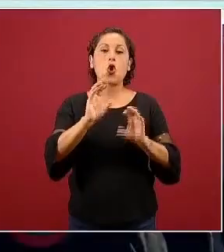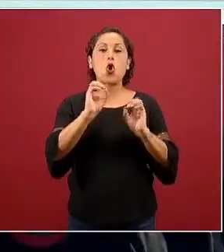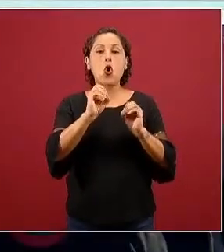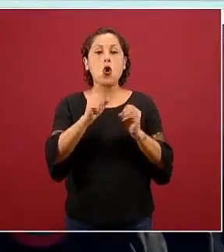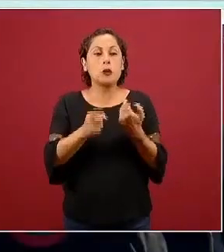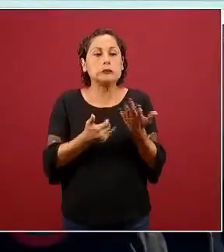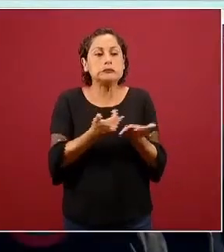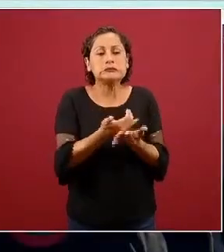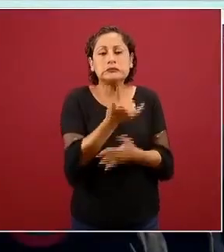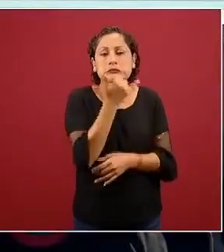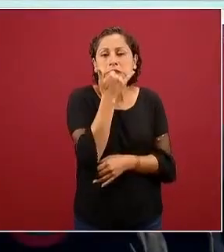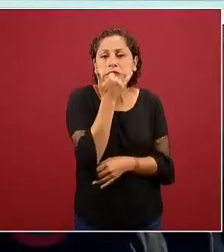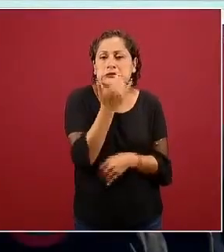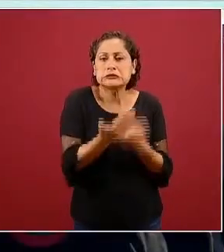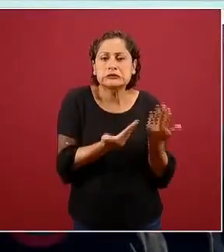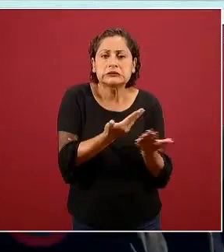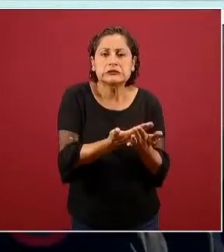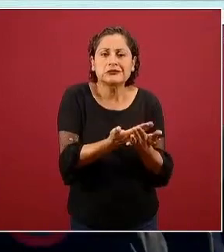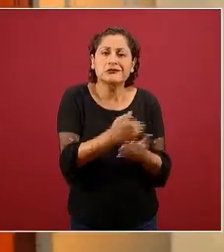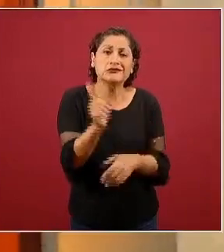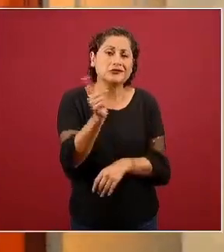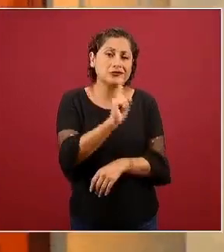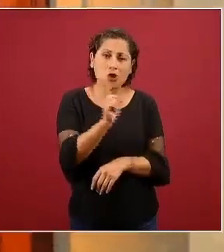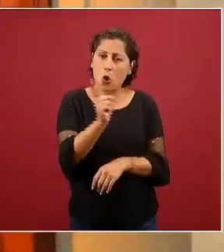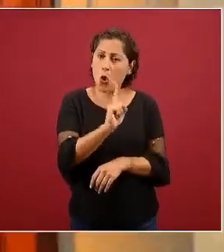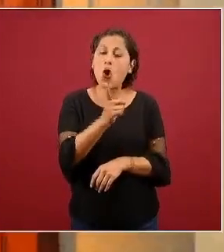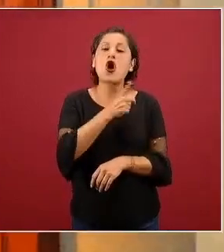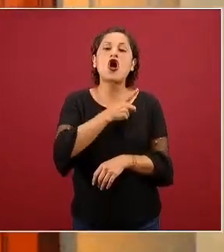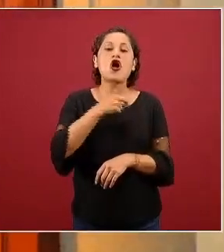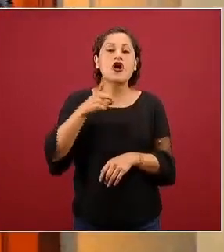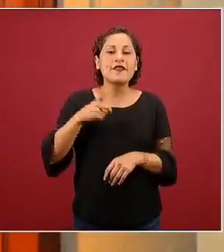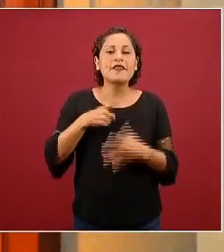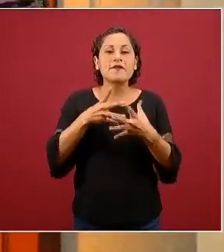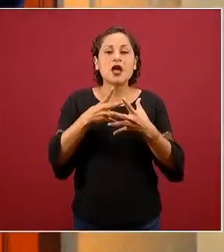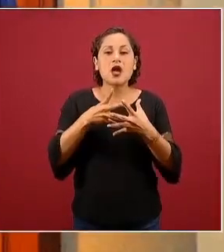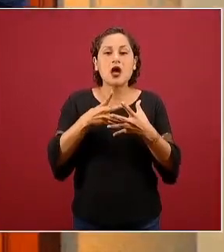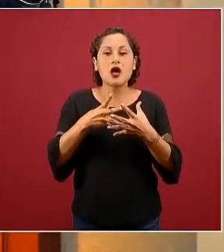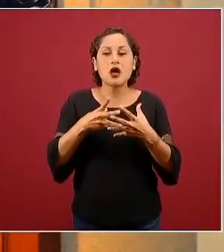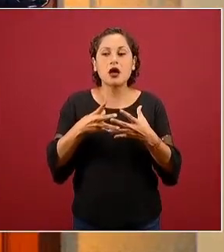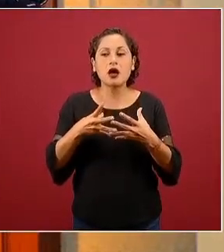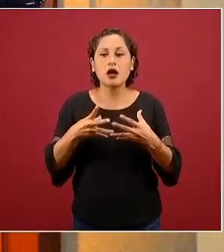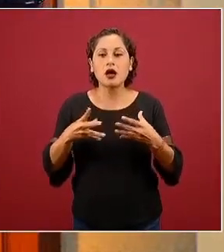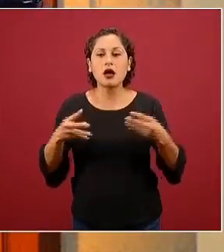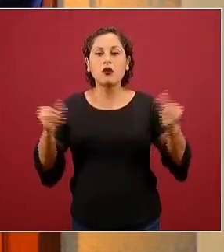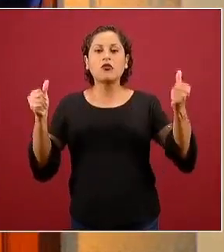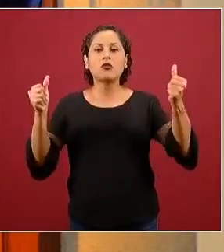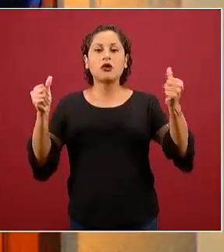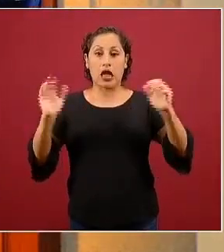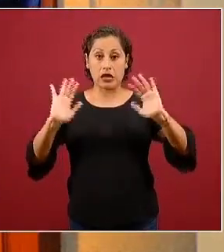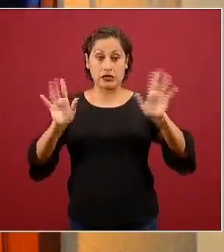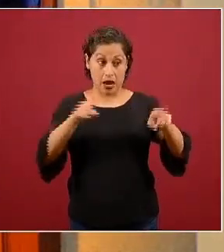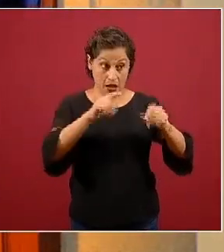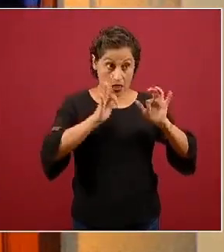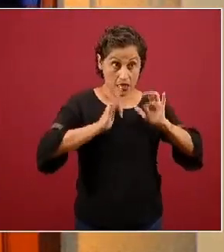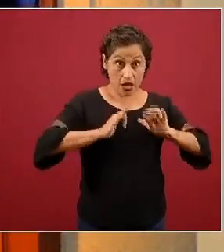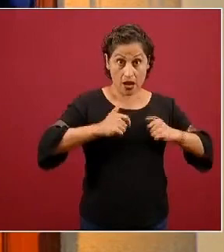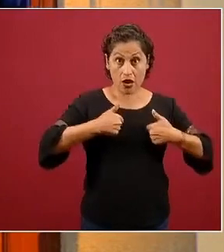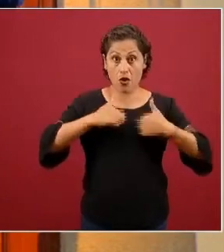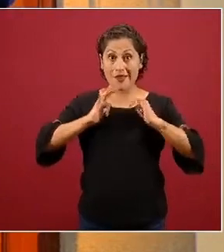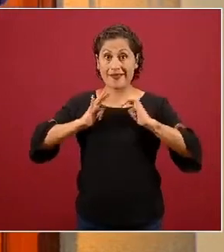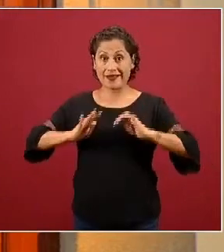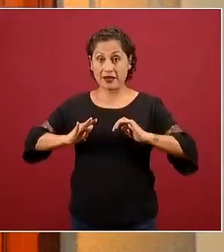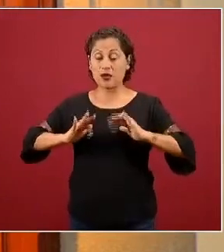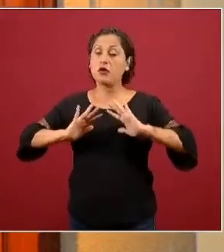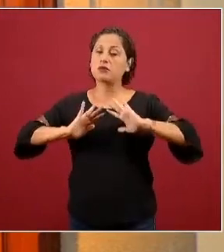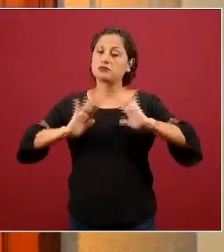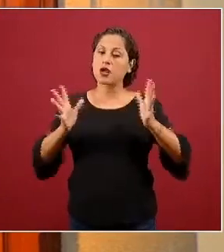te doy un abrazo. No en ese momento. Entonces dejamos que se extinga esa conducta Y lo